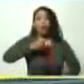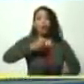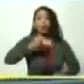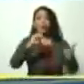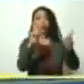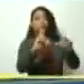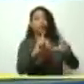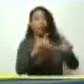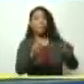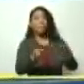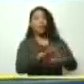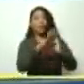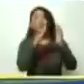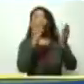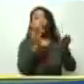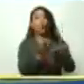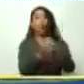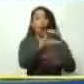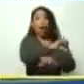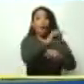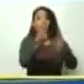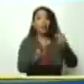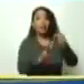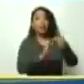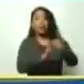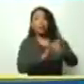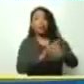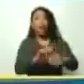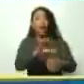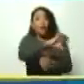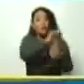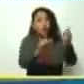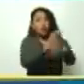la vicepresidenta Delcy Rodríguez